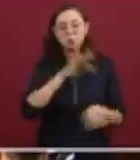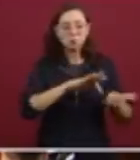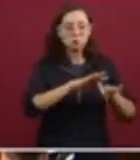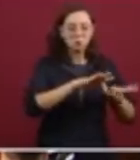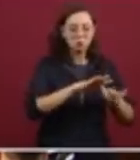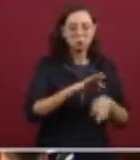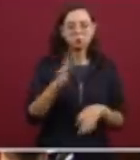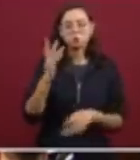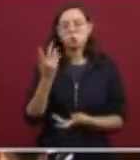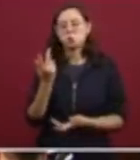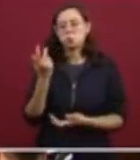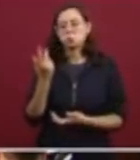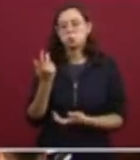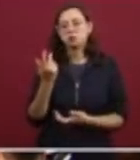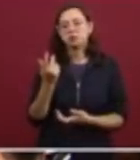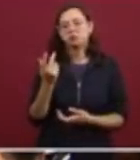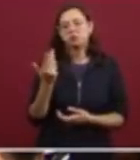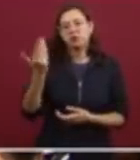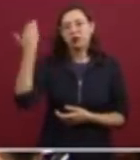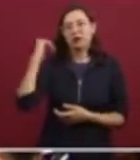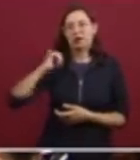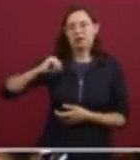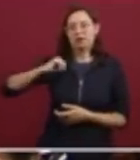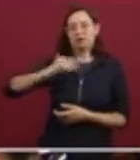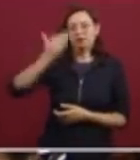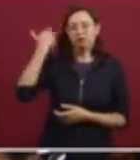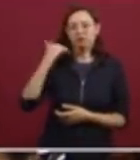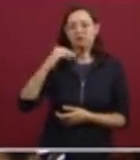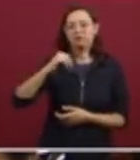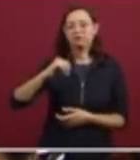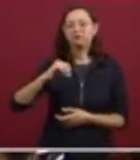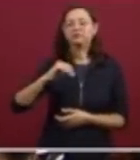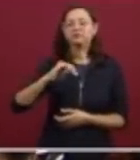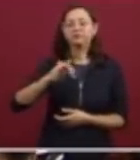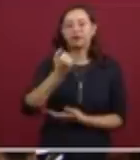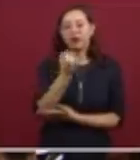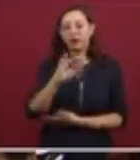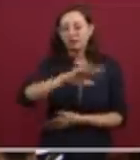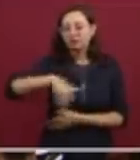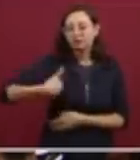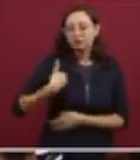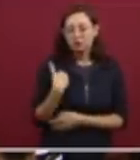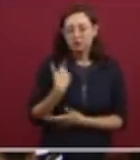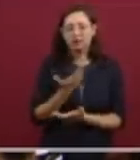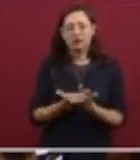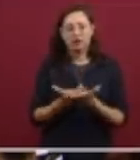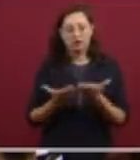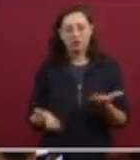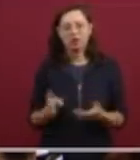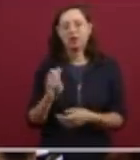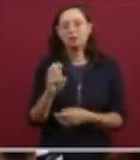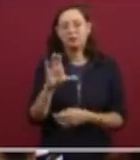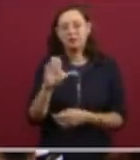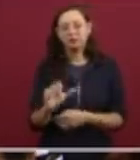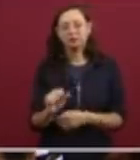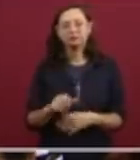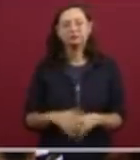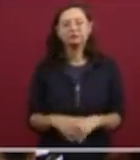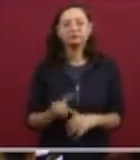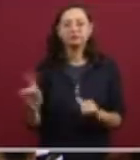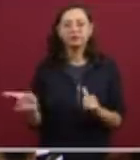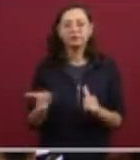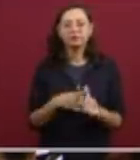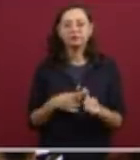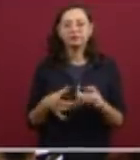programa estancias infantiles. Primero, comentar que de acuerdo a lo que ha estado comentando nuestro